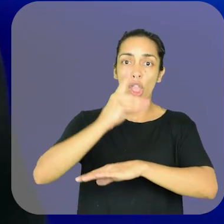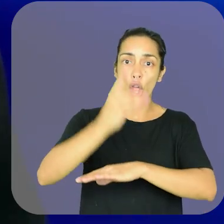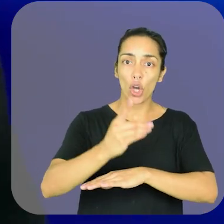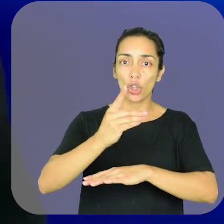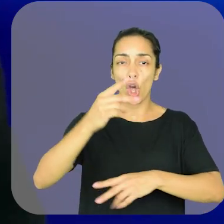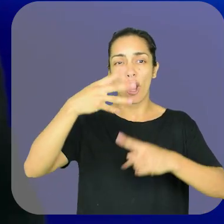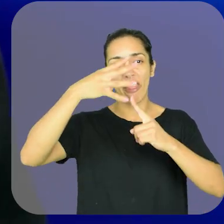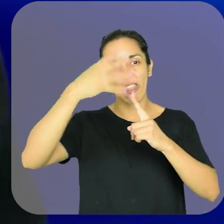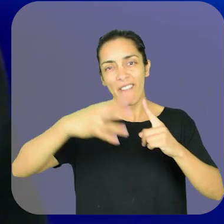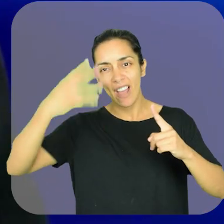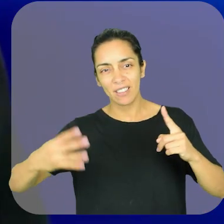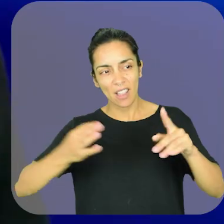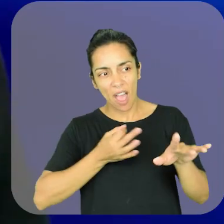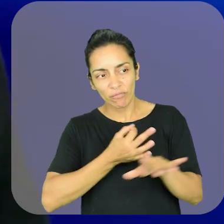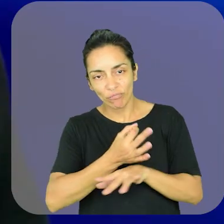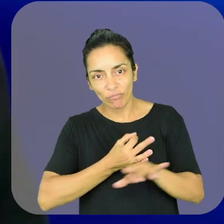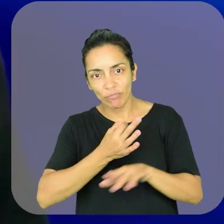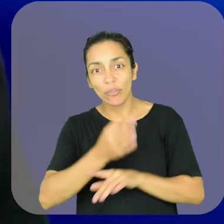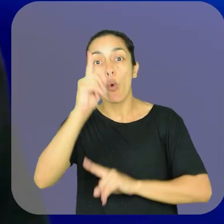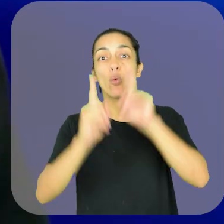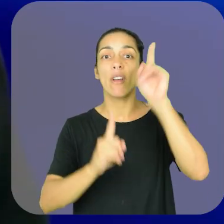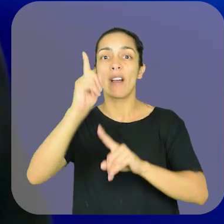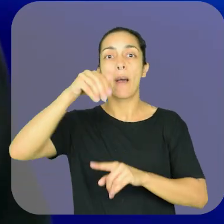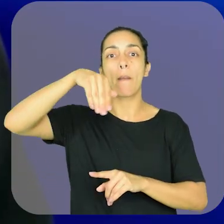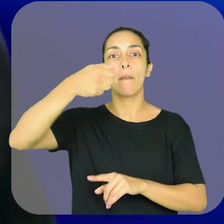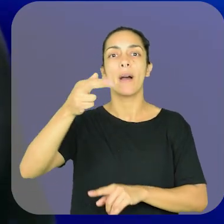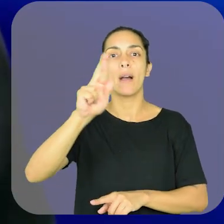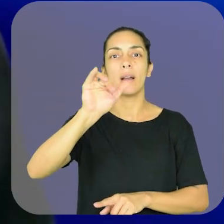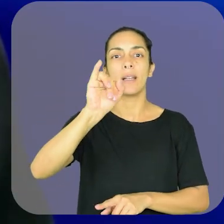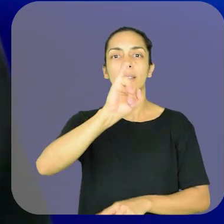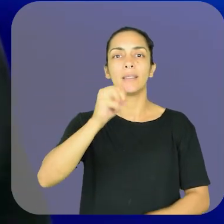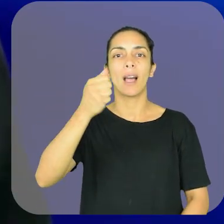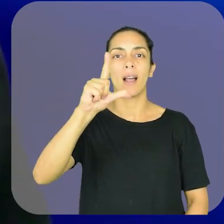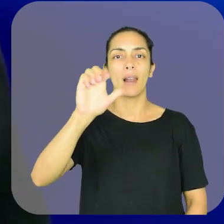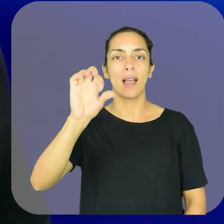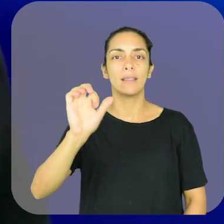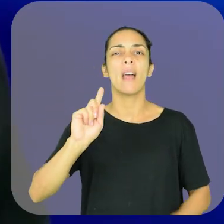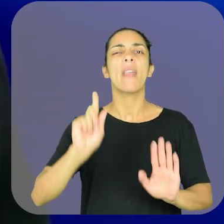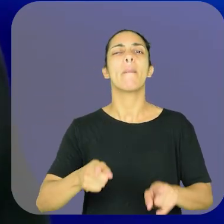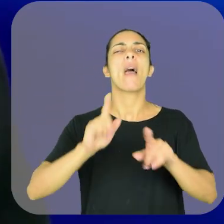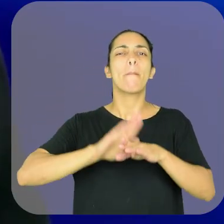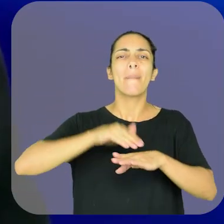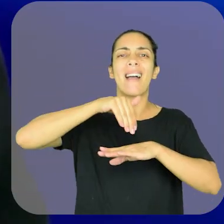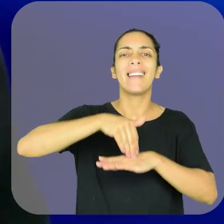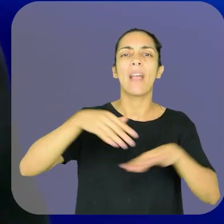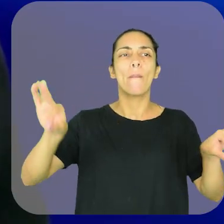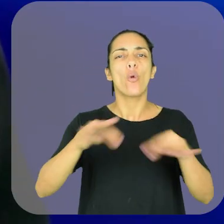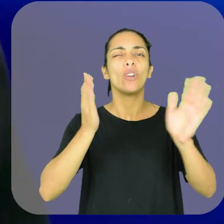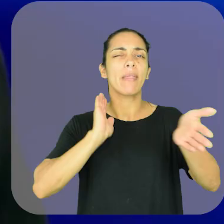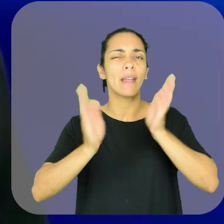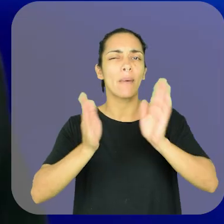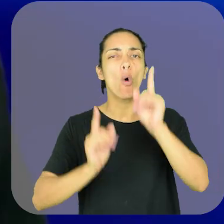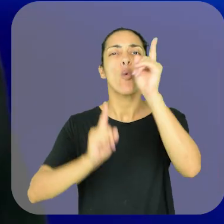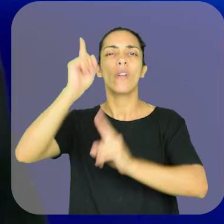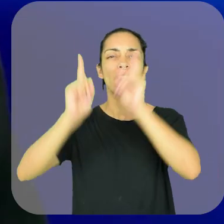en diversidad por la Universidad de Manizales. Es magíster en musicoterapia, Universidad Nacional